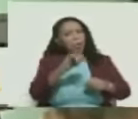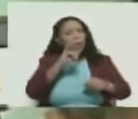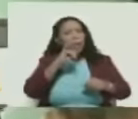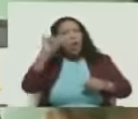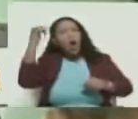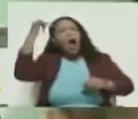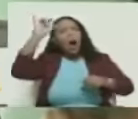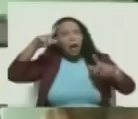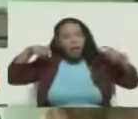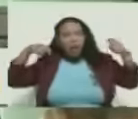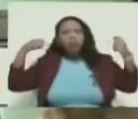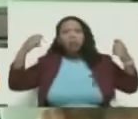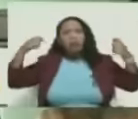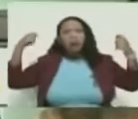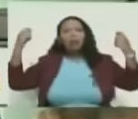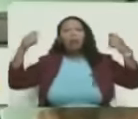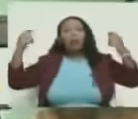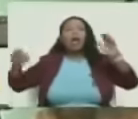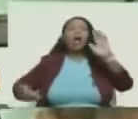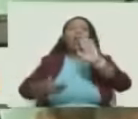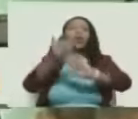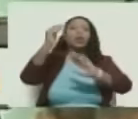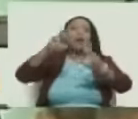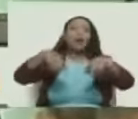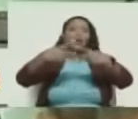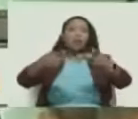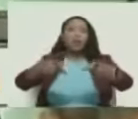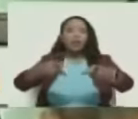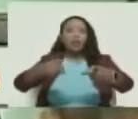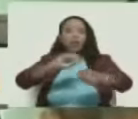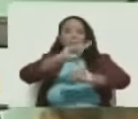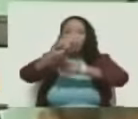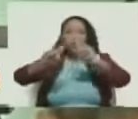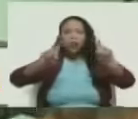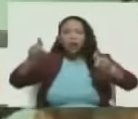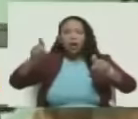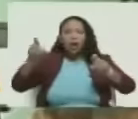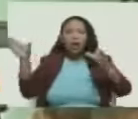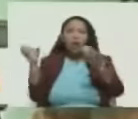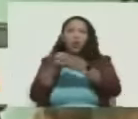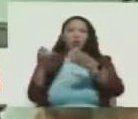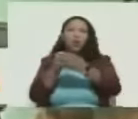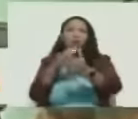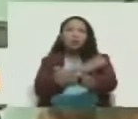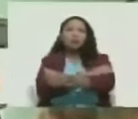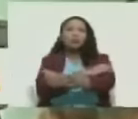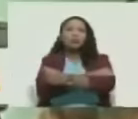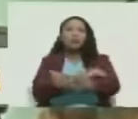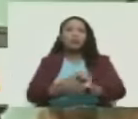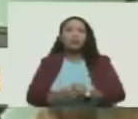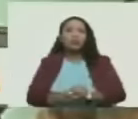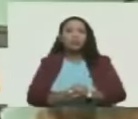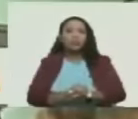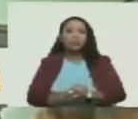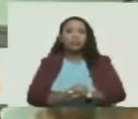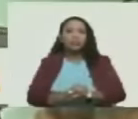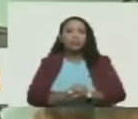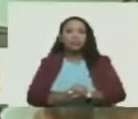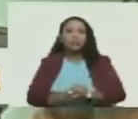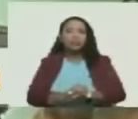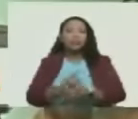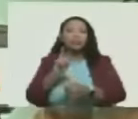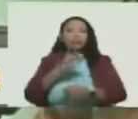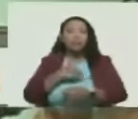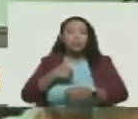una campaña contra el referendo por parte de la plataforma democrática. Eso por un lado. Quisiera